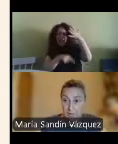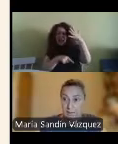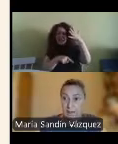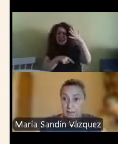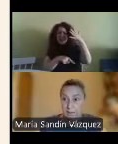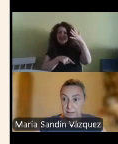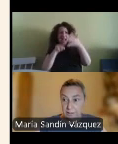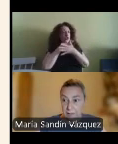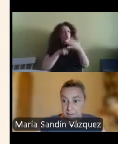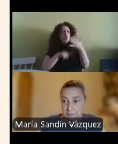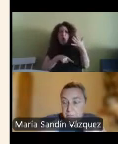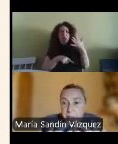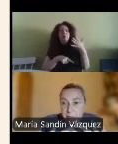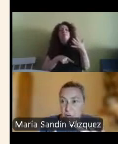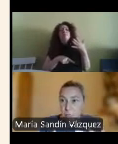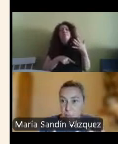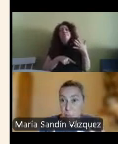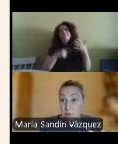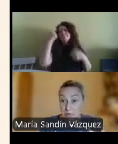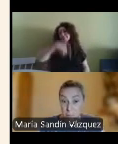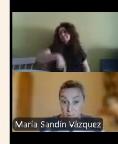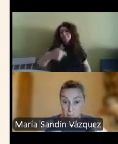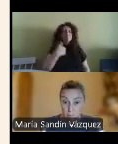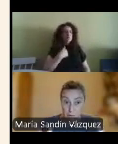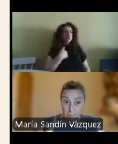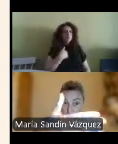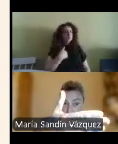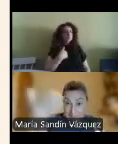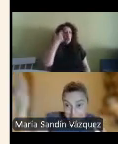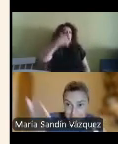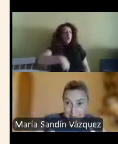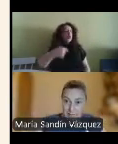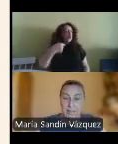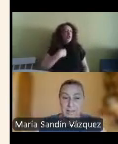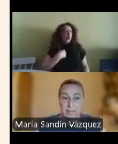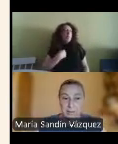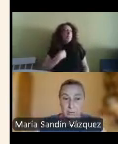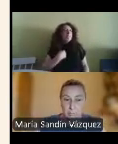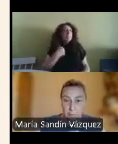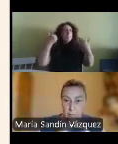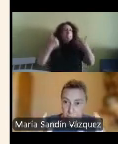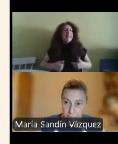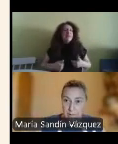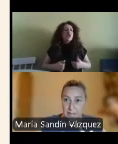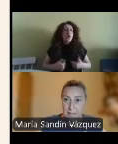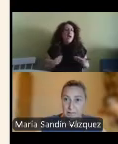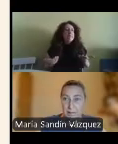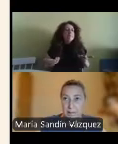hacen que, que- que yo funcione como una persona